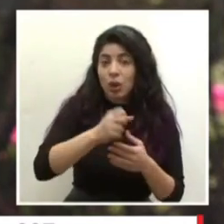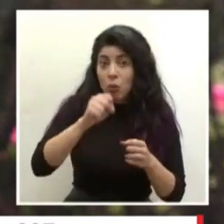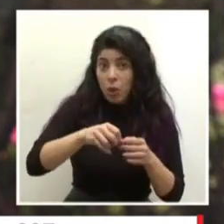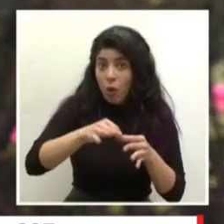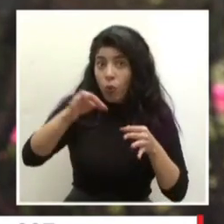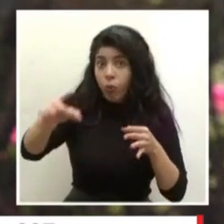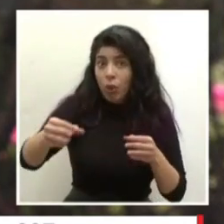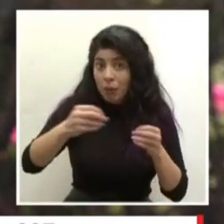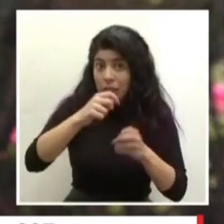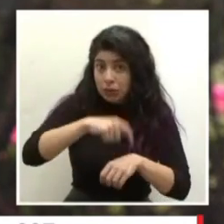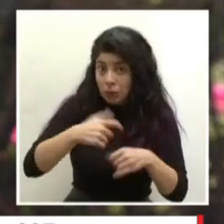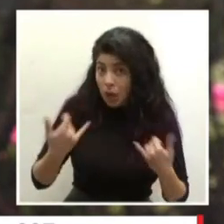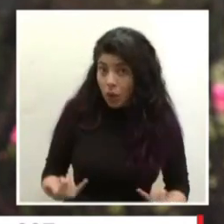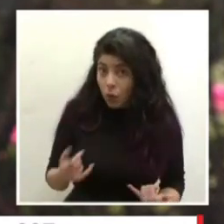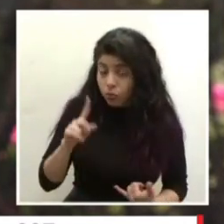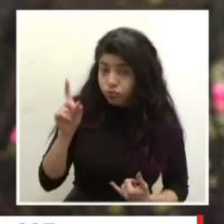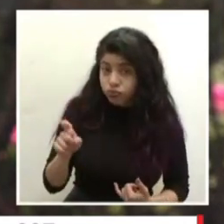opción en este momento?